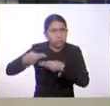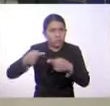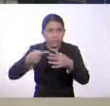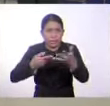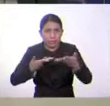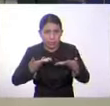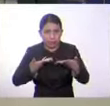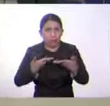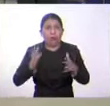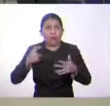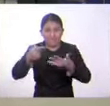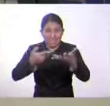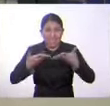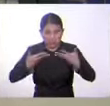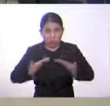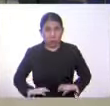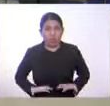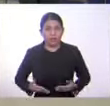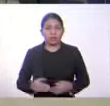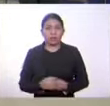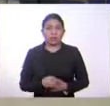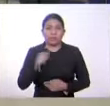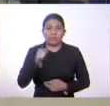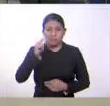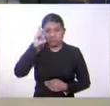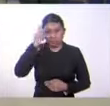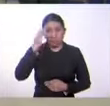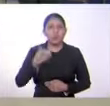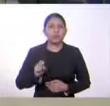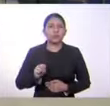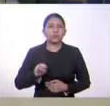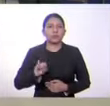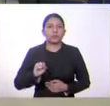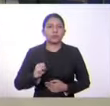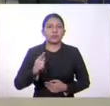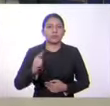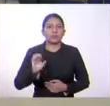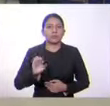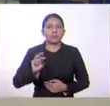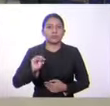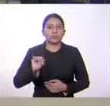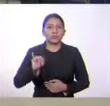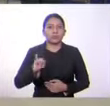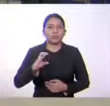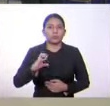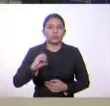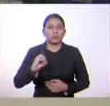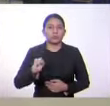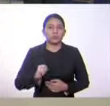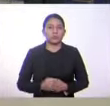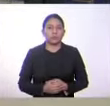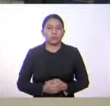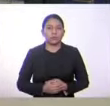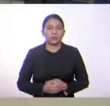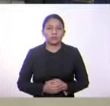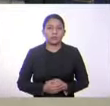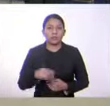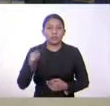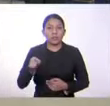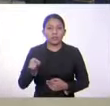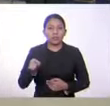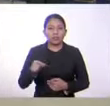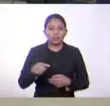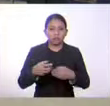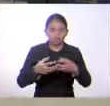derechos humanos, su riqueza consiste en ser sistémicos, en su unicidad. Esa desagregación